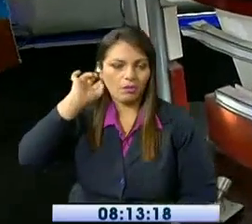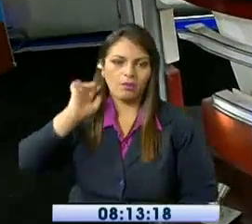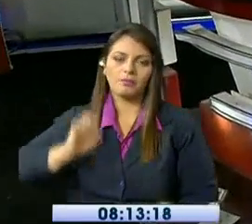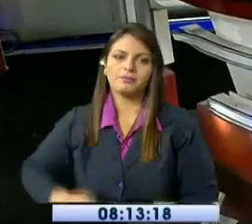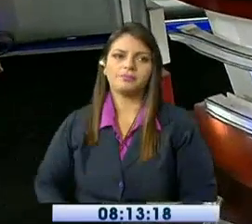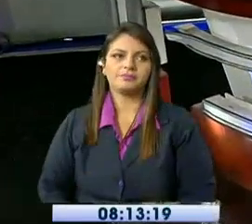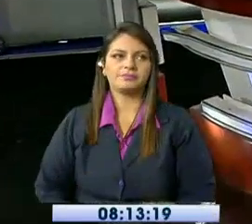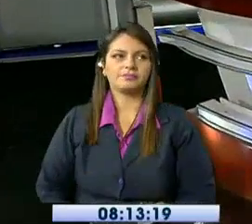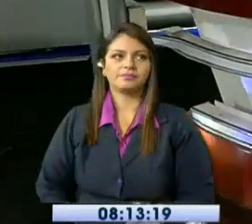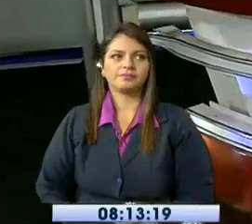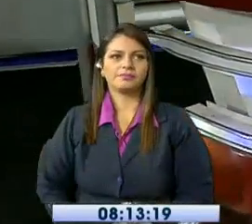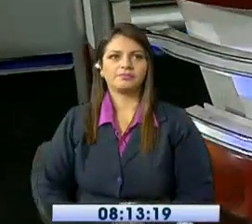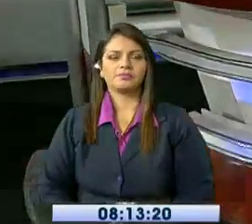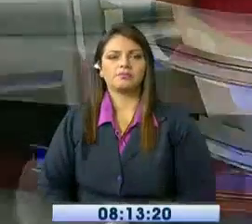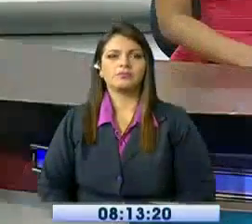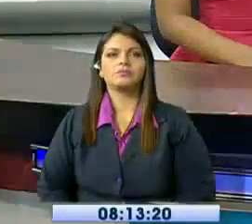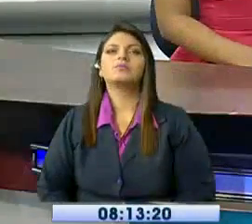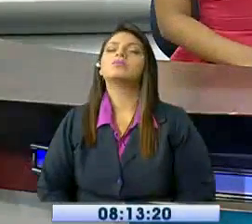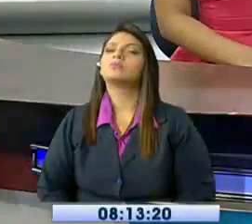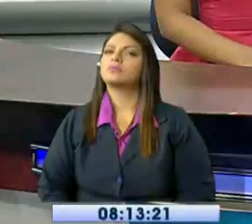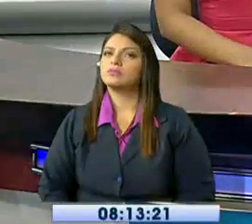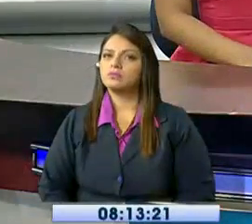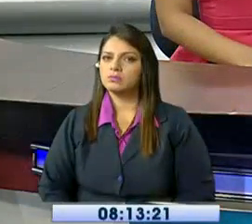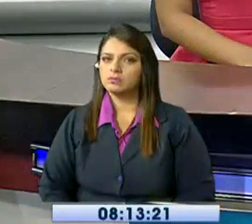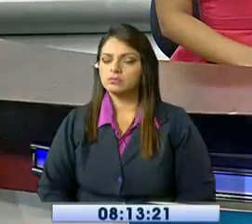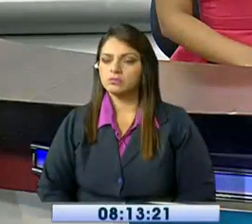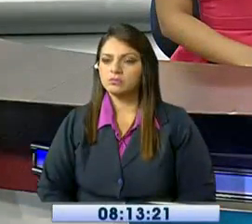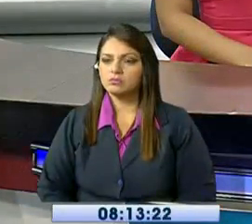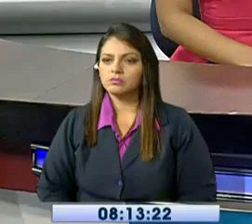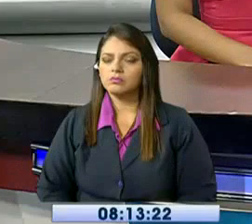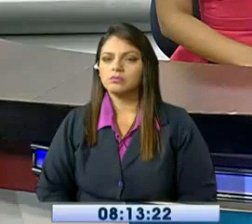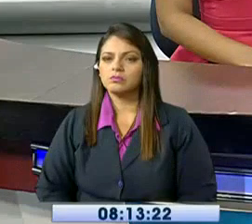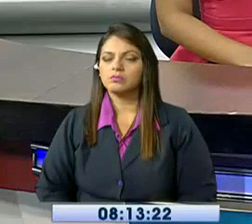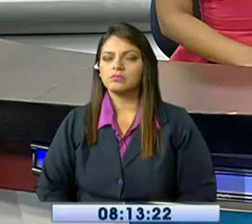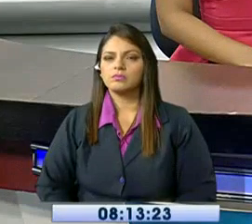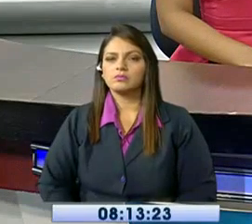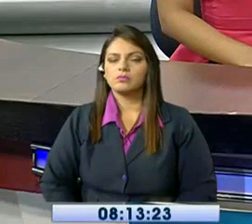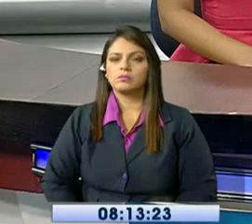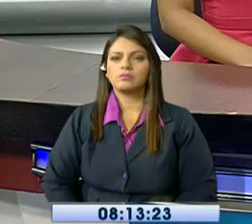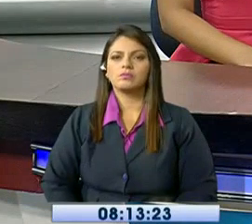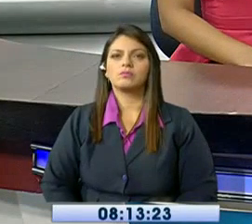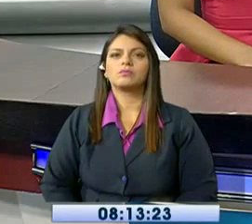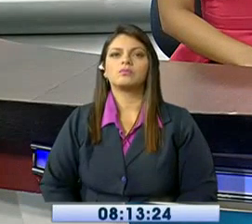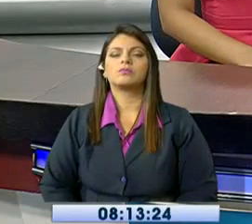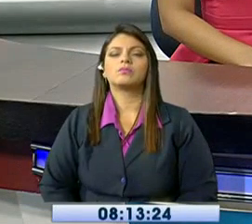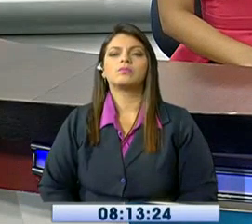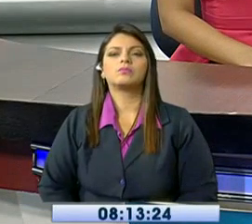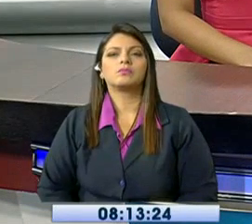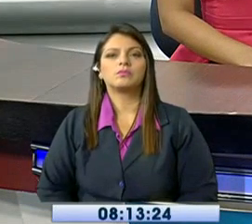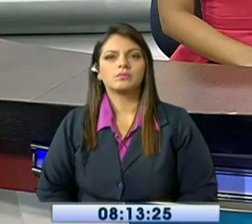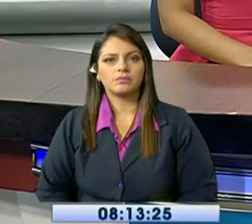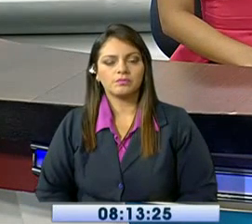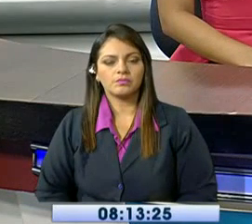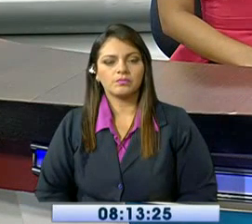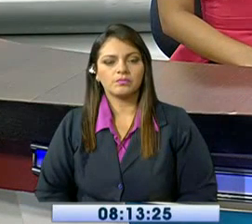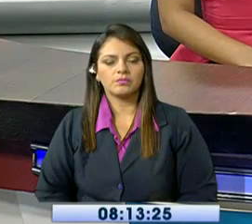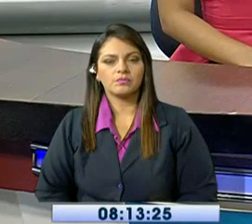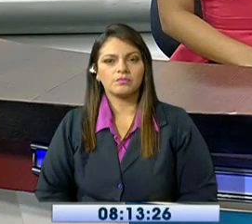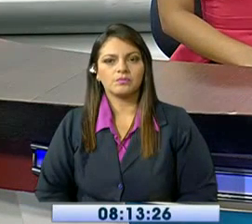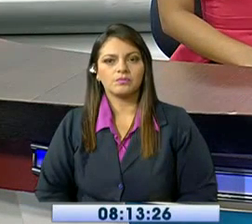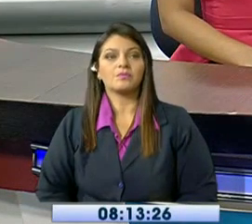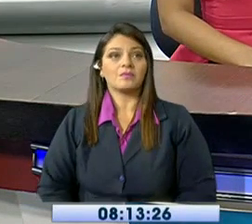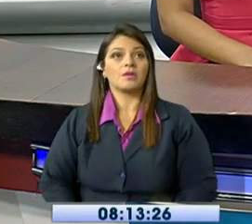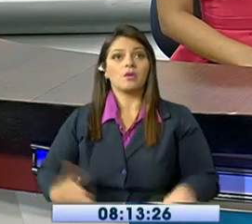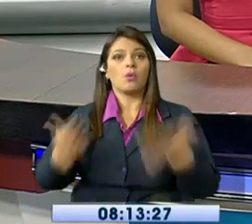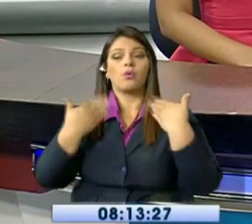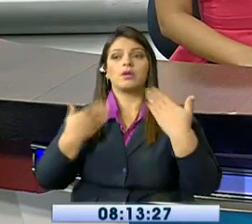dueño de un local y un cliente fueron víctimas de un robo mientras se encontraban en el interior de una barbería situada en la ciudad de Las Sauces